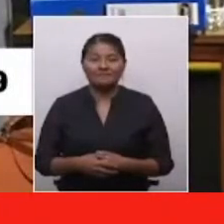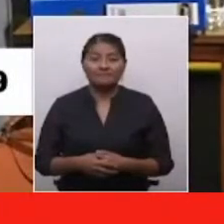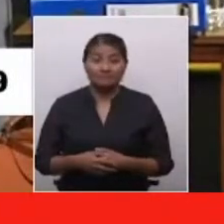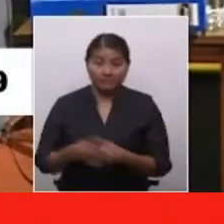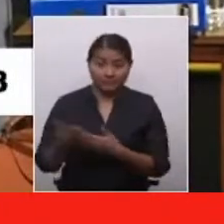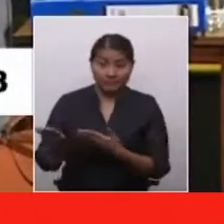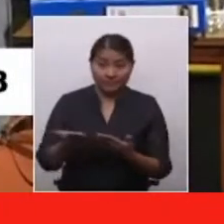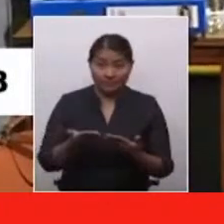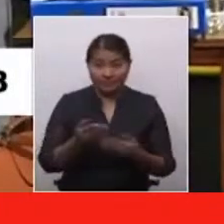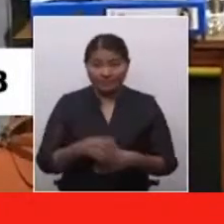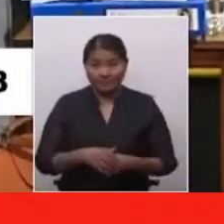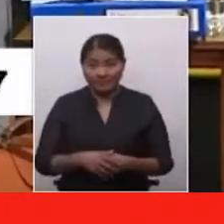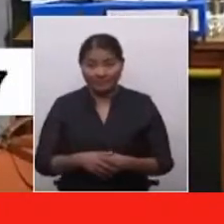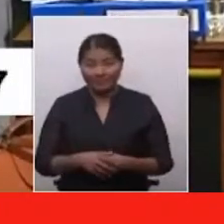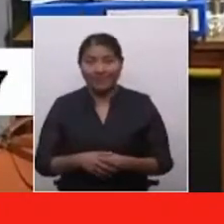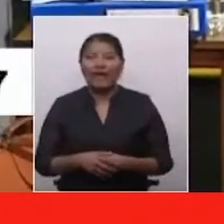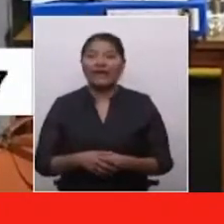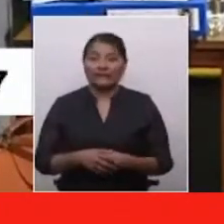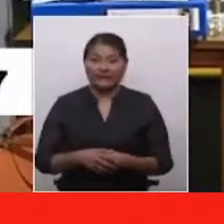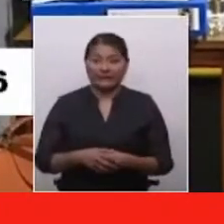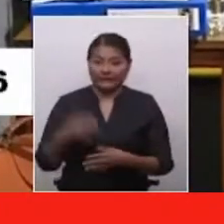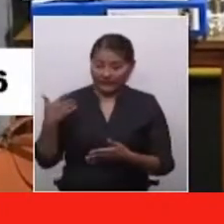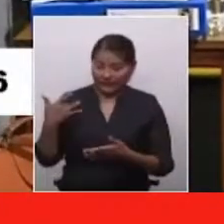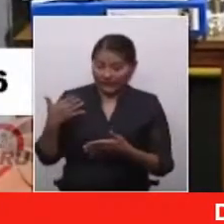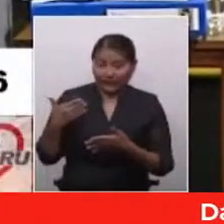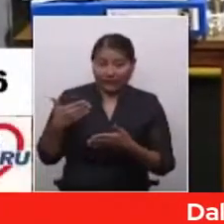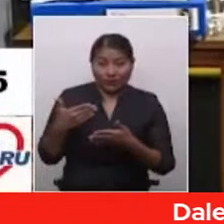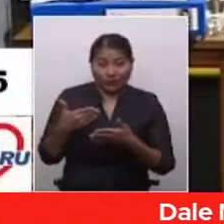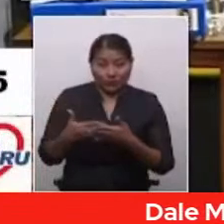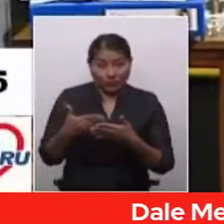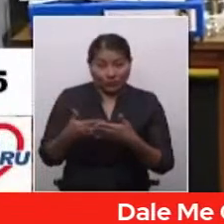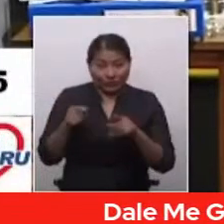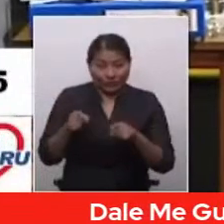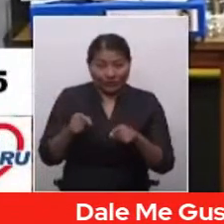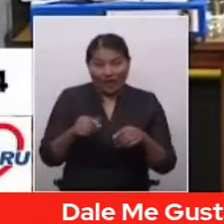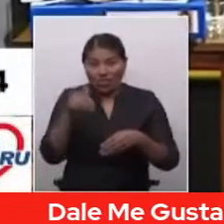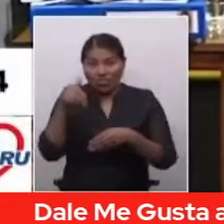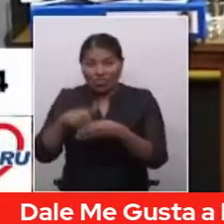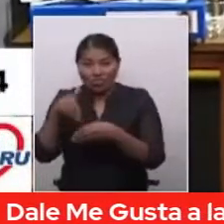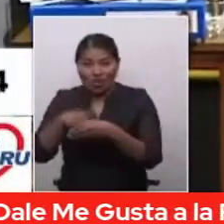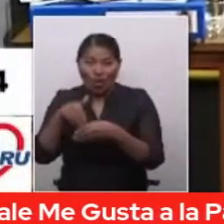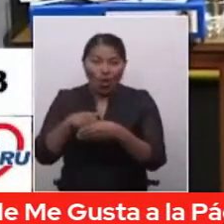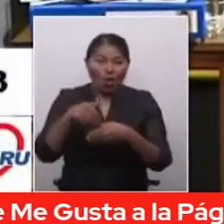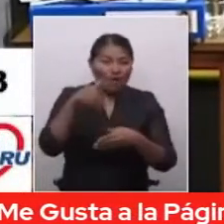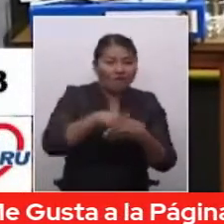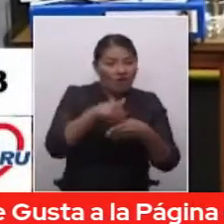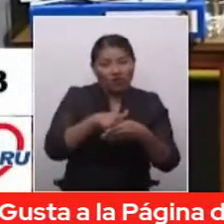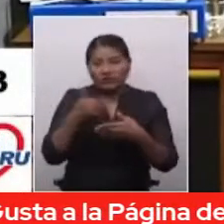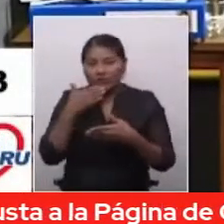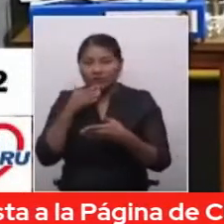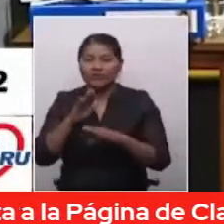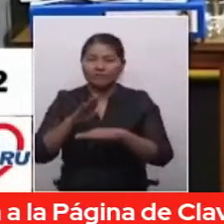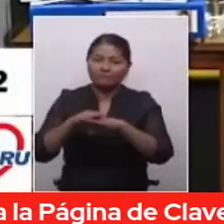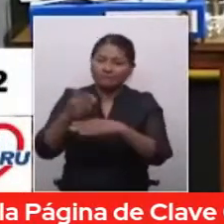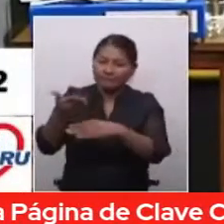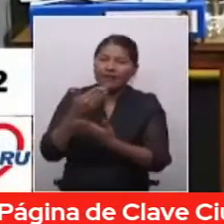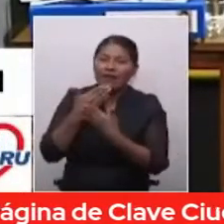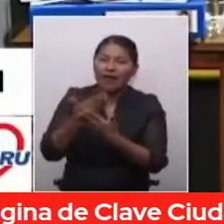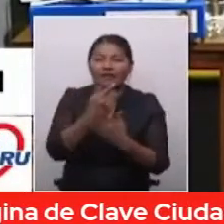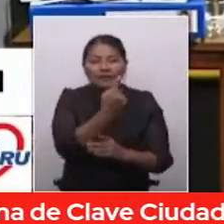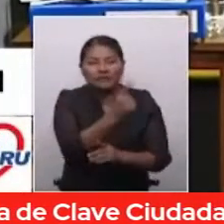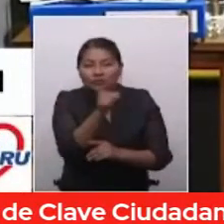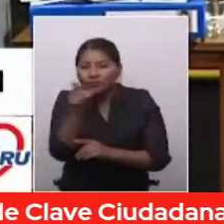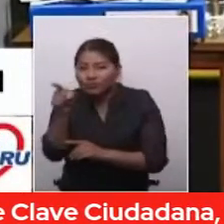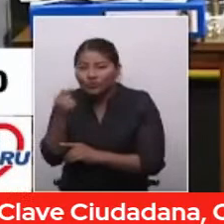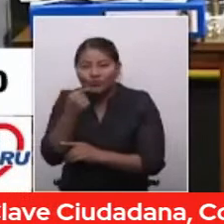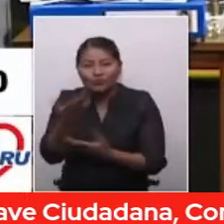Adelante. A pocos días de culminar este proceso electoral, quiero agradecerte a ti. Quiero